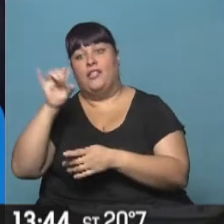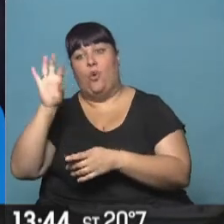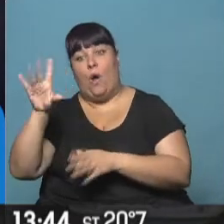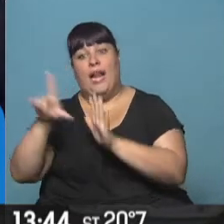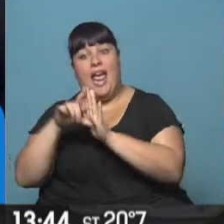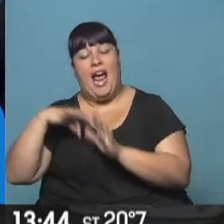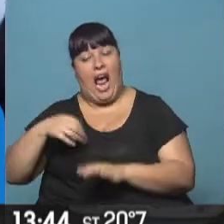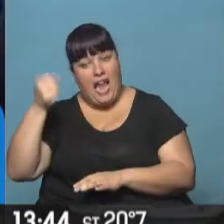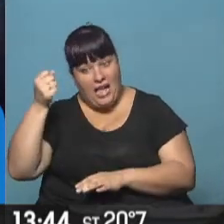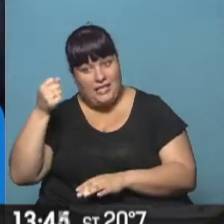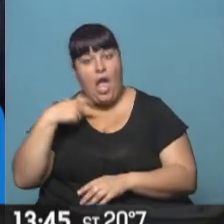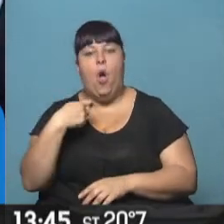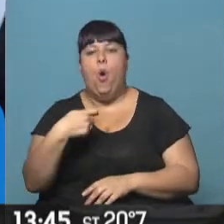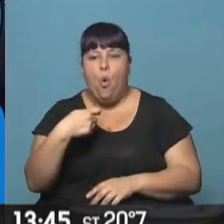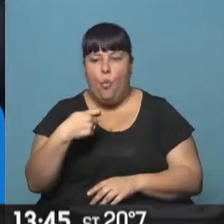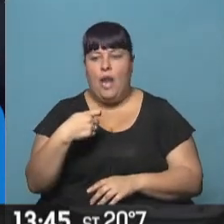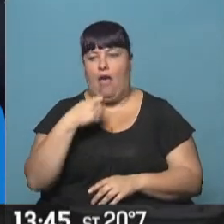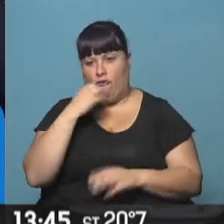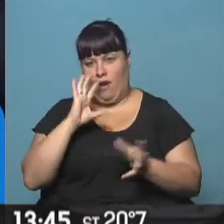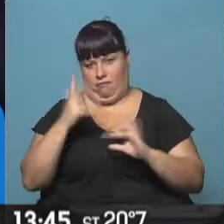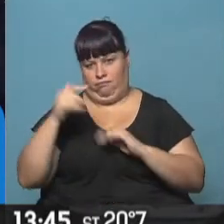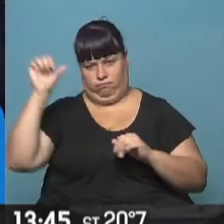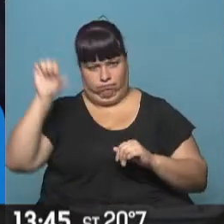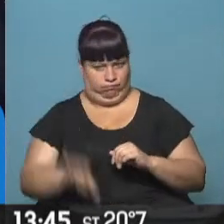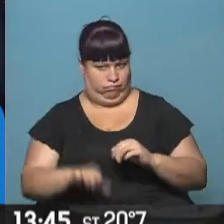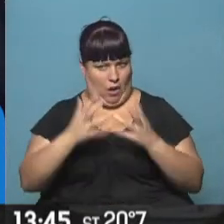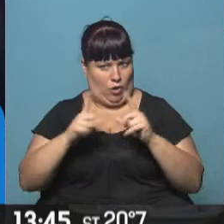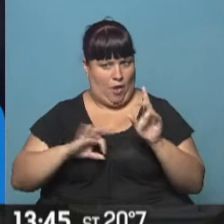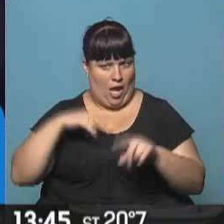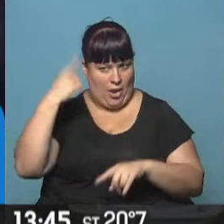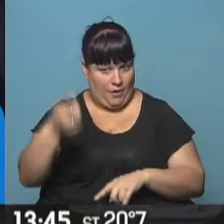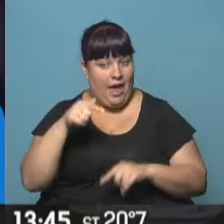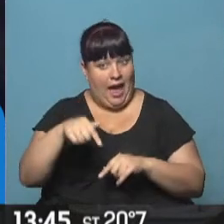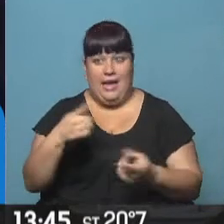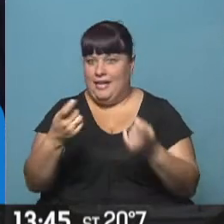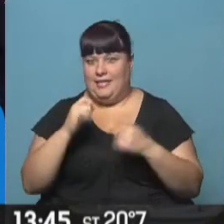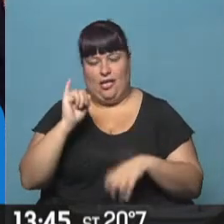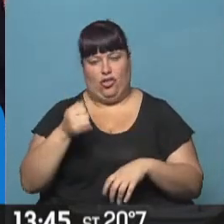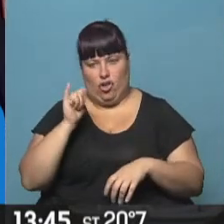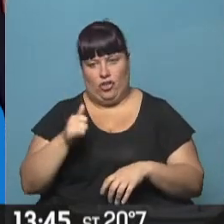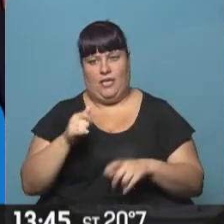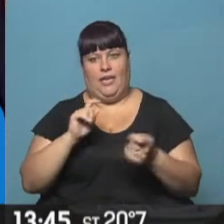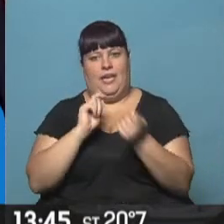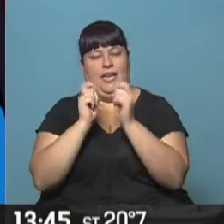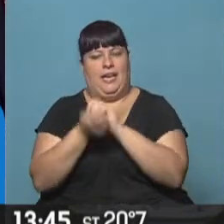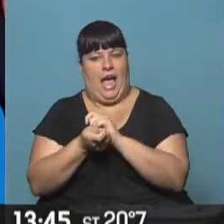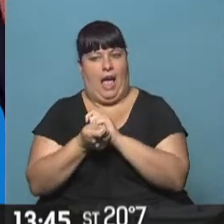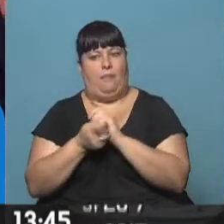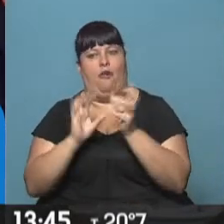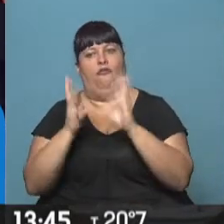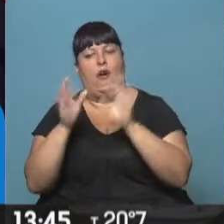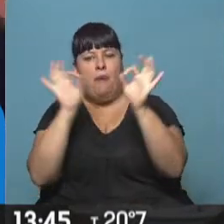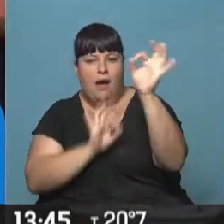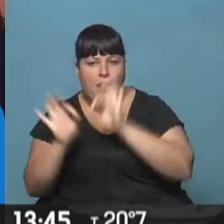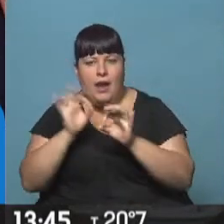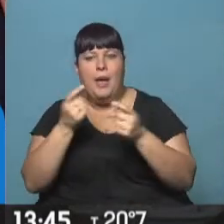la Ley de Ganancias, las jubilaciones hubieran mostrado una fuerte caída el año próximo. Y de ahí la necesidad de moverse a una fórmula que tome